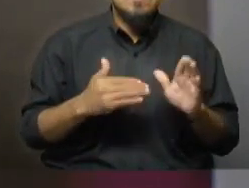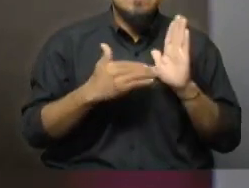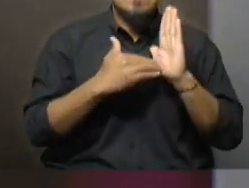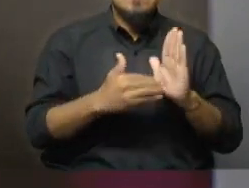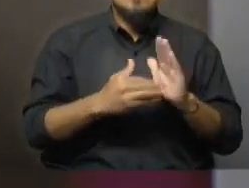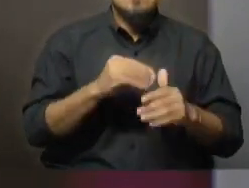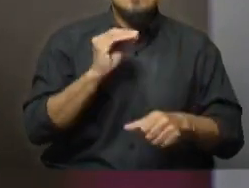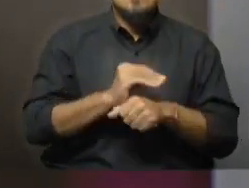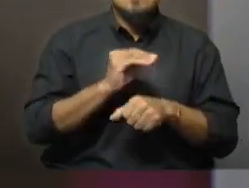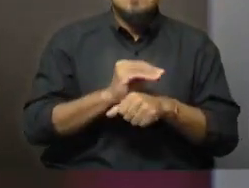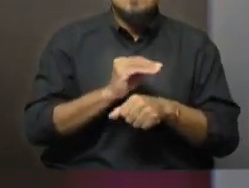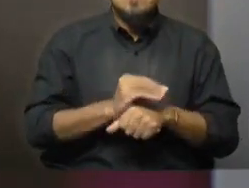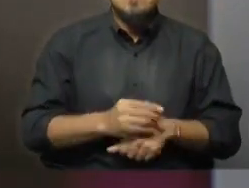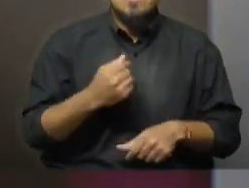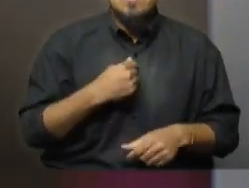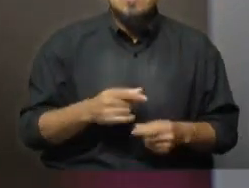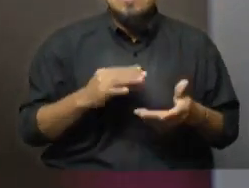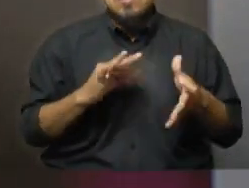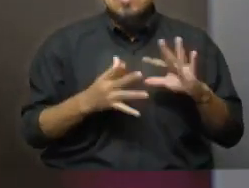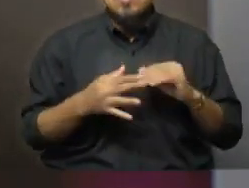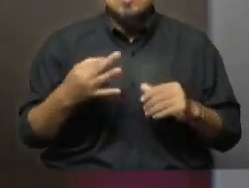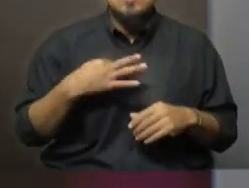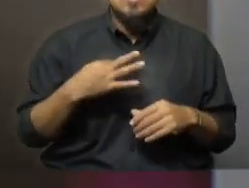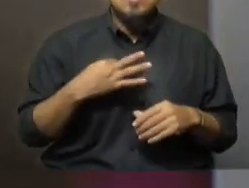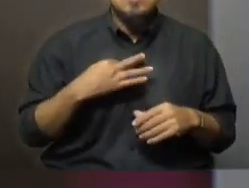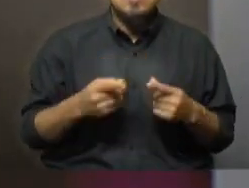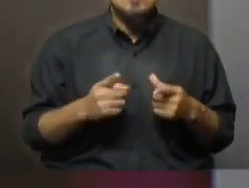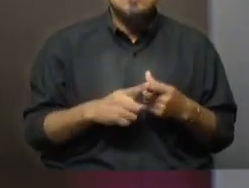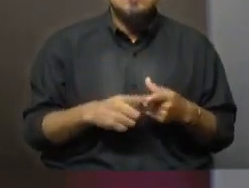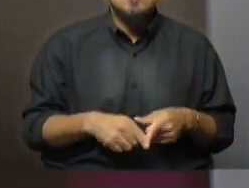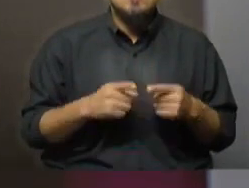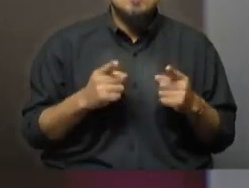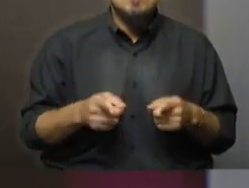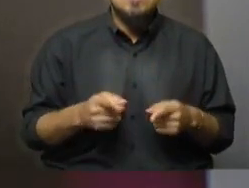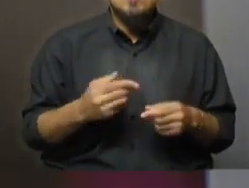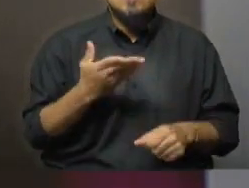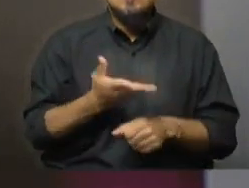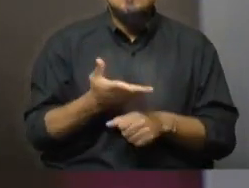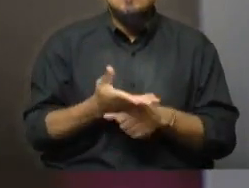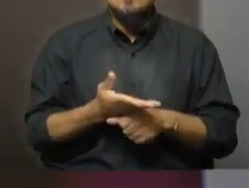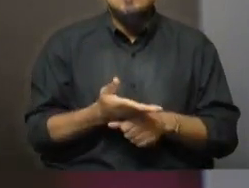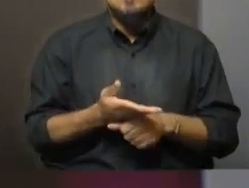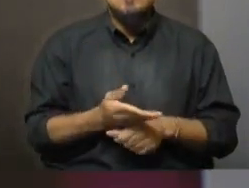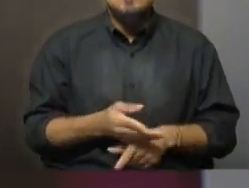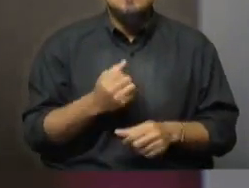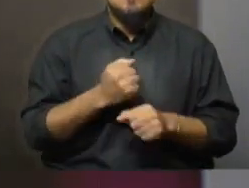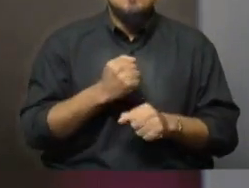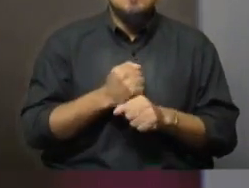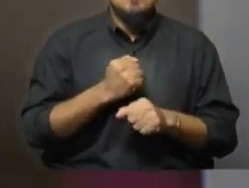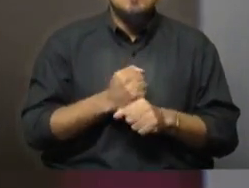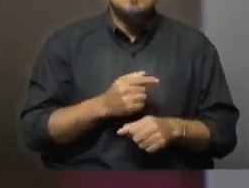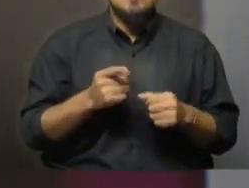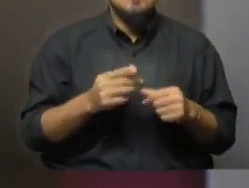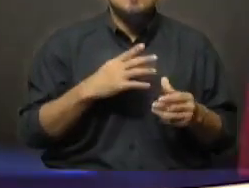la cultura nuestra manera de ver la vida, nuestra sensibilidad. Y eso es lo que estamos pidiendo, además de que es laburo, es trabajo. Y cuando